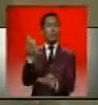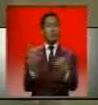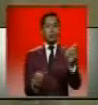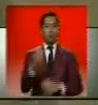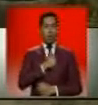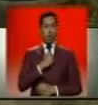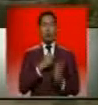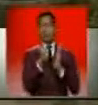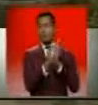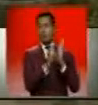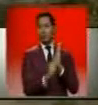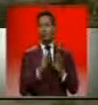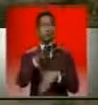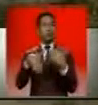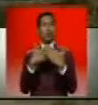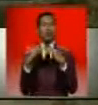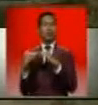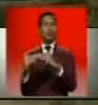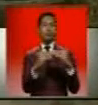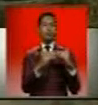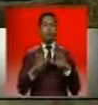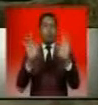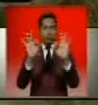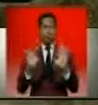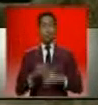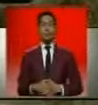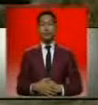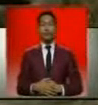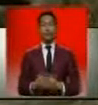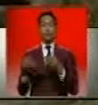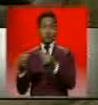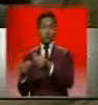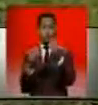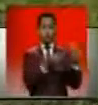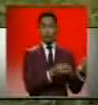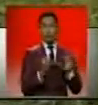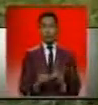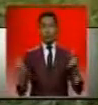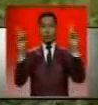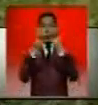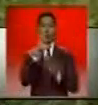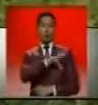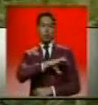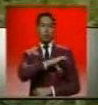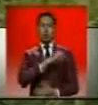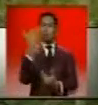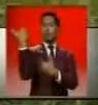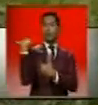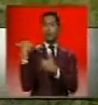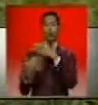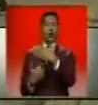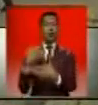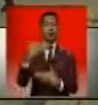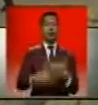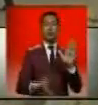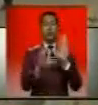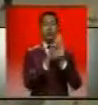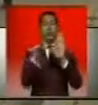pronta obtención del título de propiedad. Con la entrega se espera que el municipio continúe con el proceso de legalización que le corresponde.